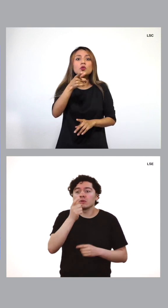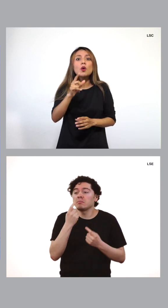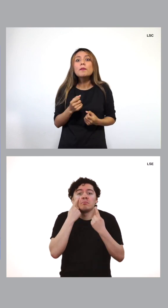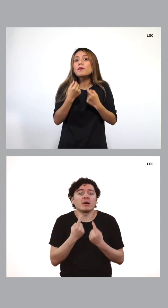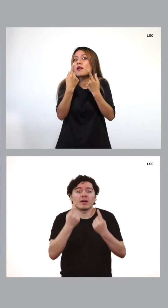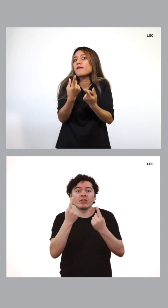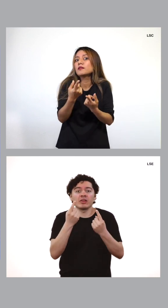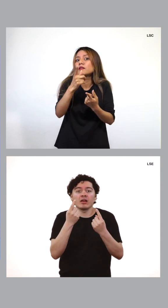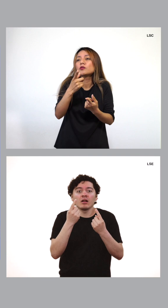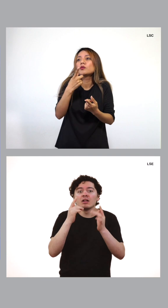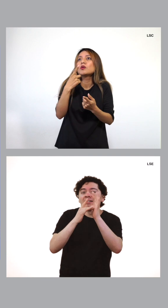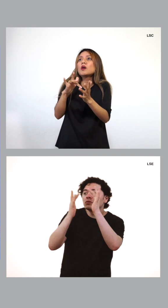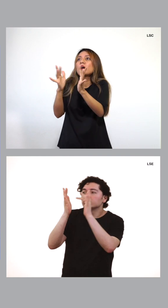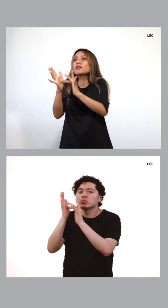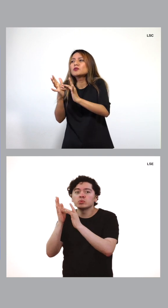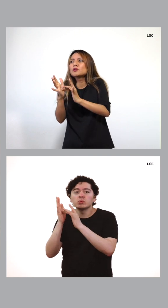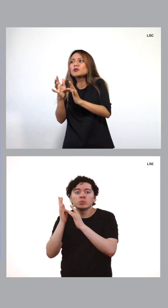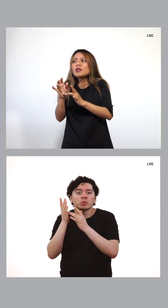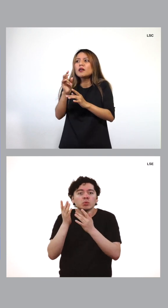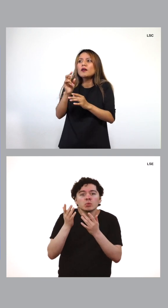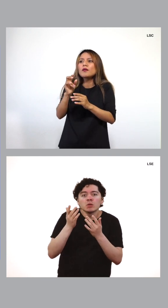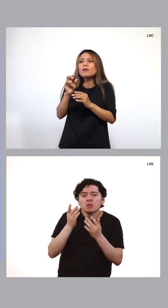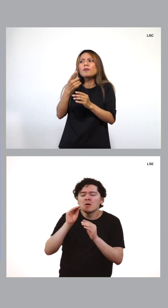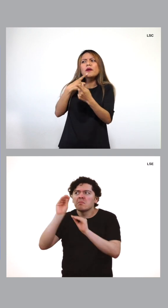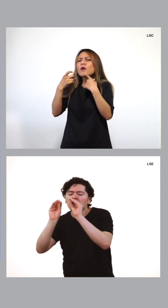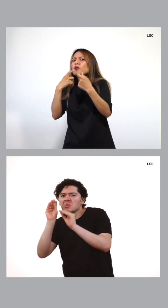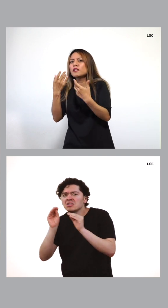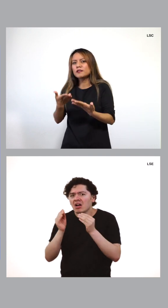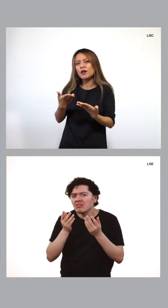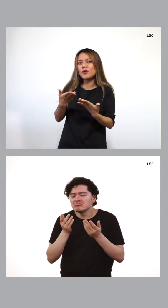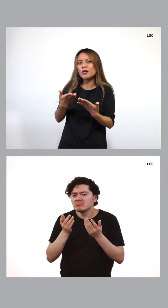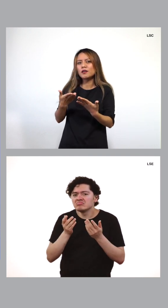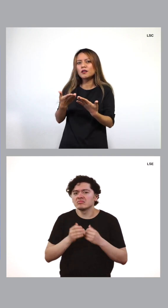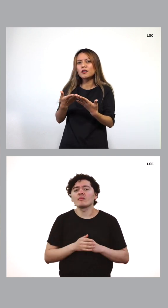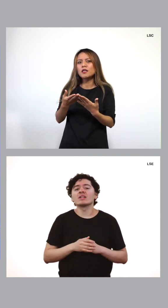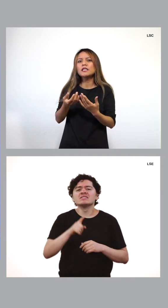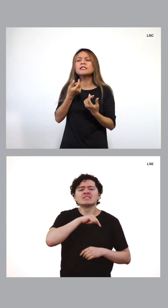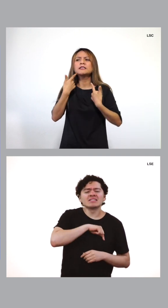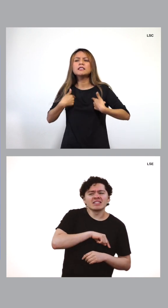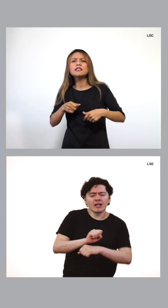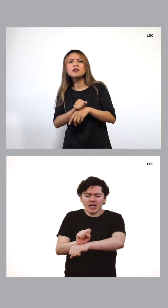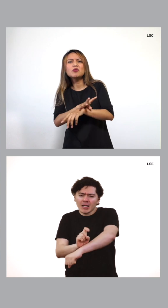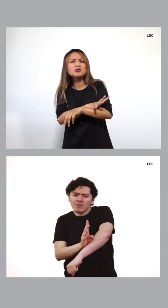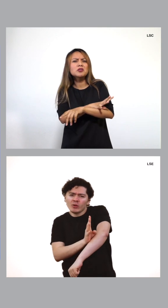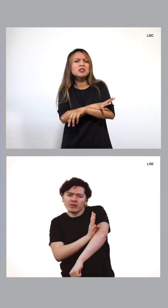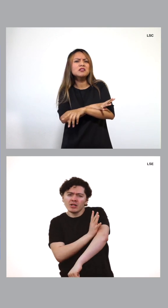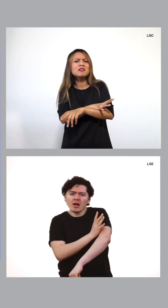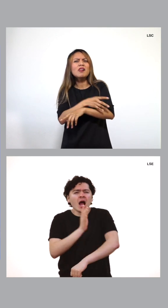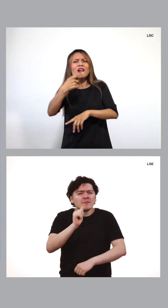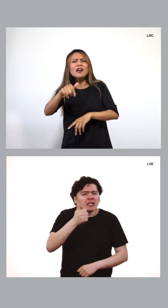si esto es real, si esta música es más que emociones, aquí tienes una vida en